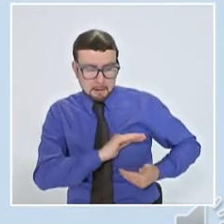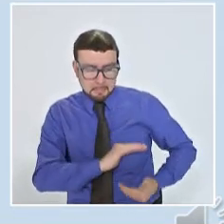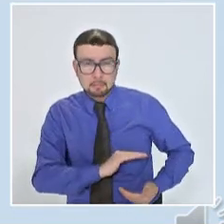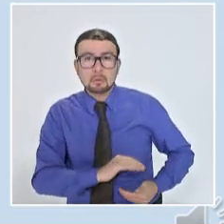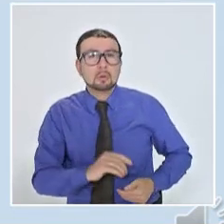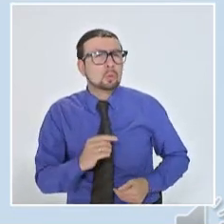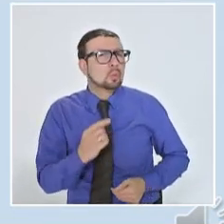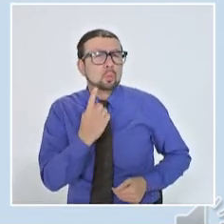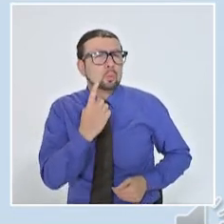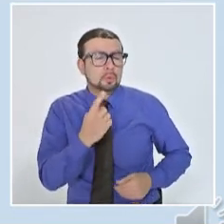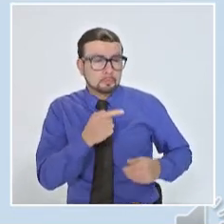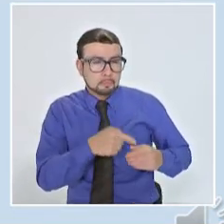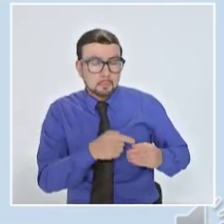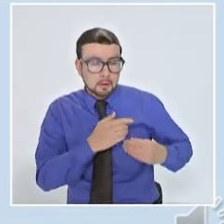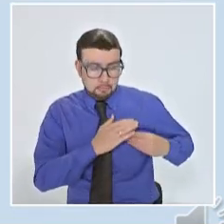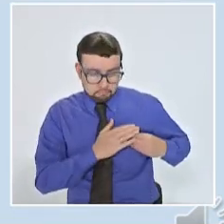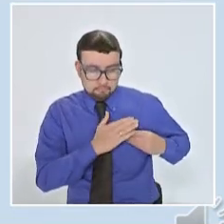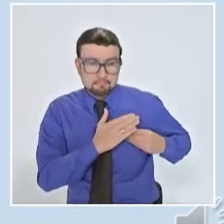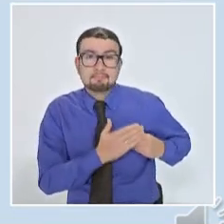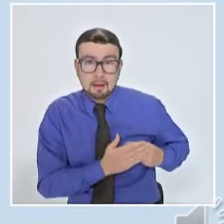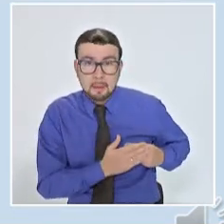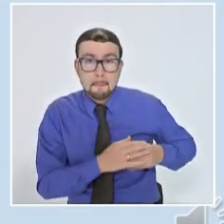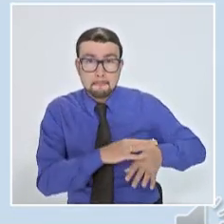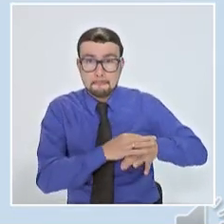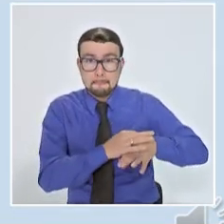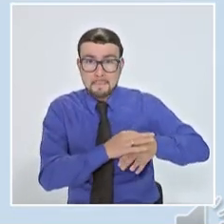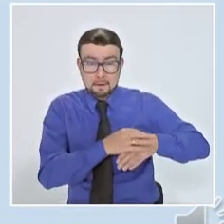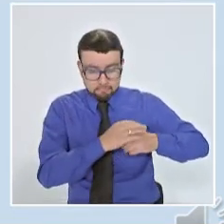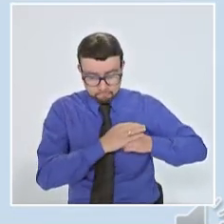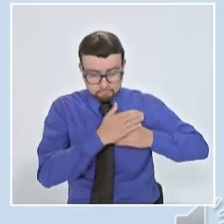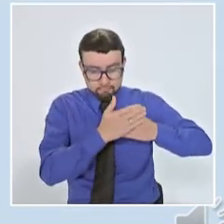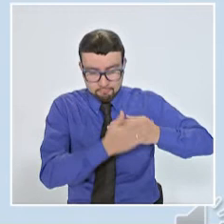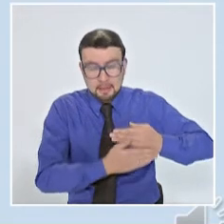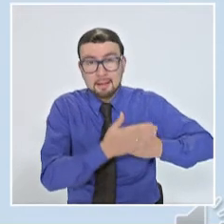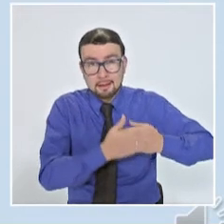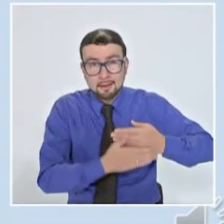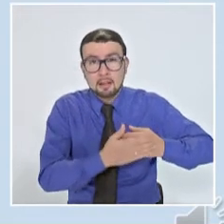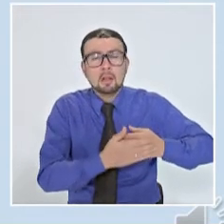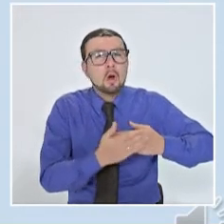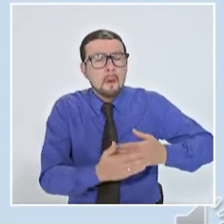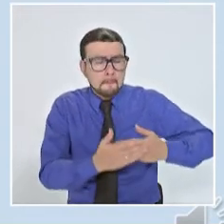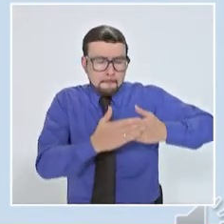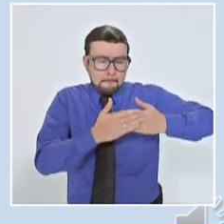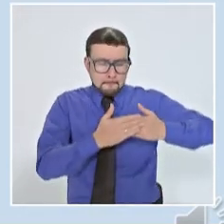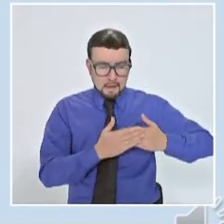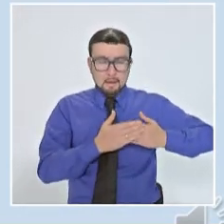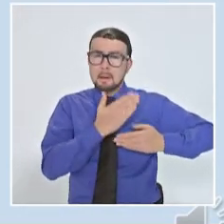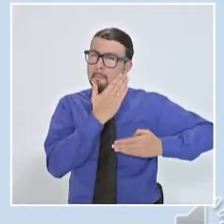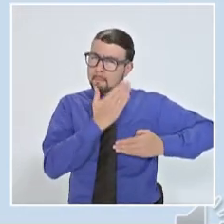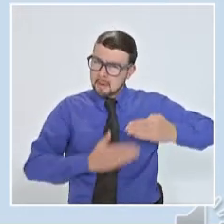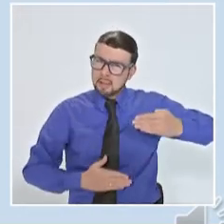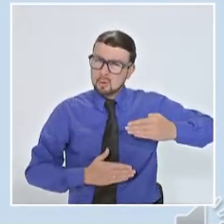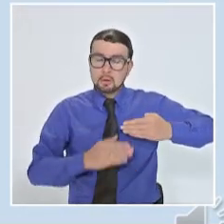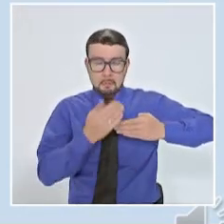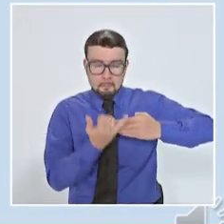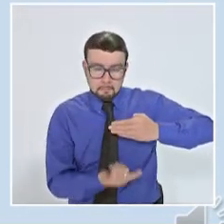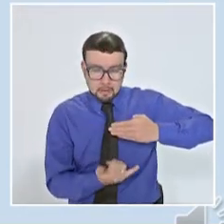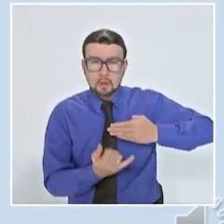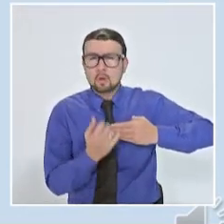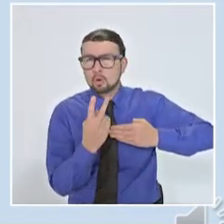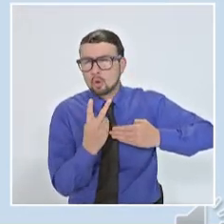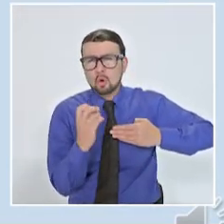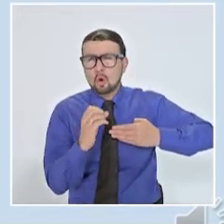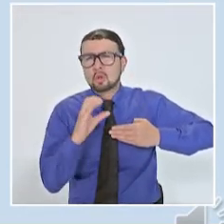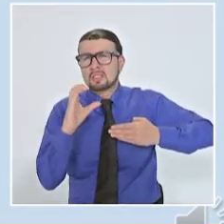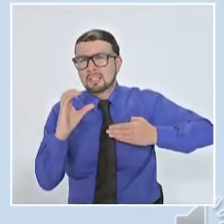encuentra superficial, en contacto con la piel. Un plano que se encuentra en el tercio medio, entre 2 a 5